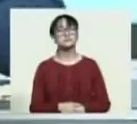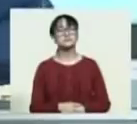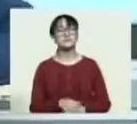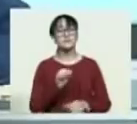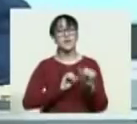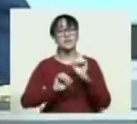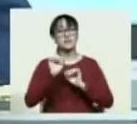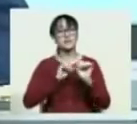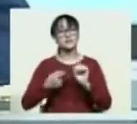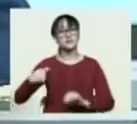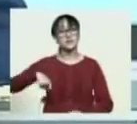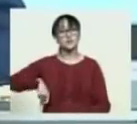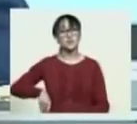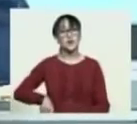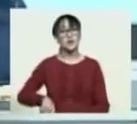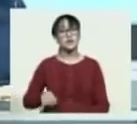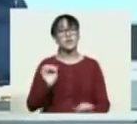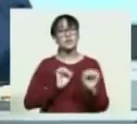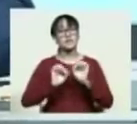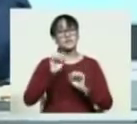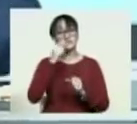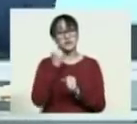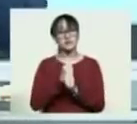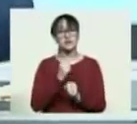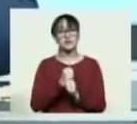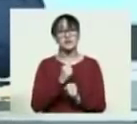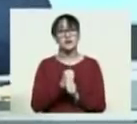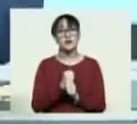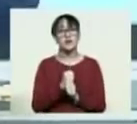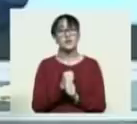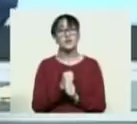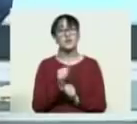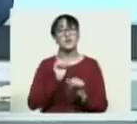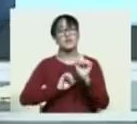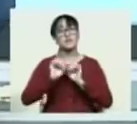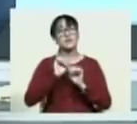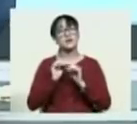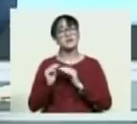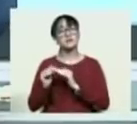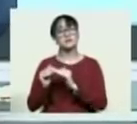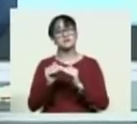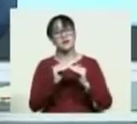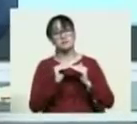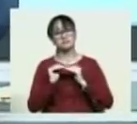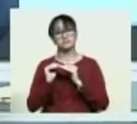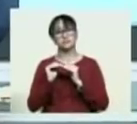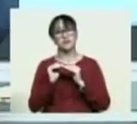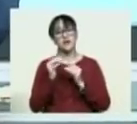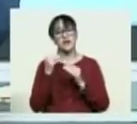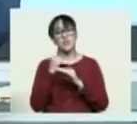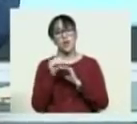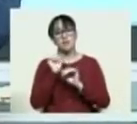Defensa del salario, defensa del trabajo, defensa de la estabilidad laboral. Es el escudo